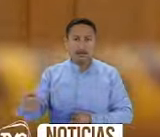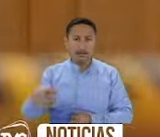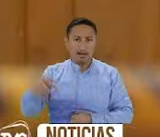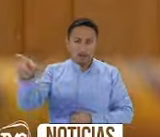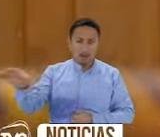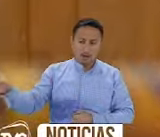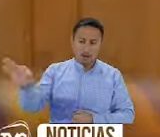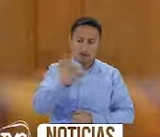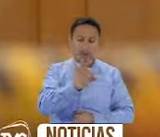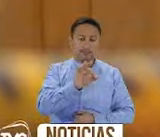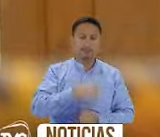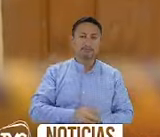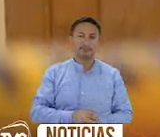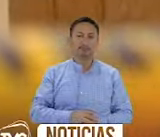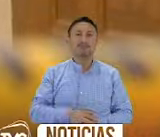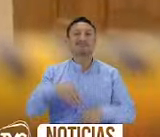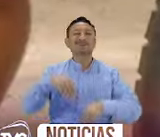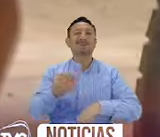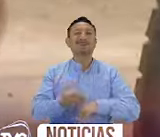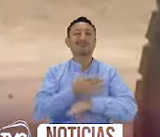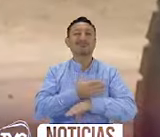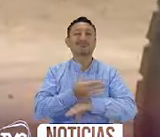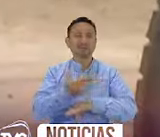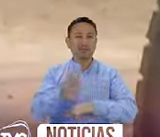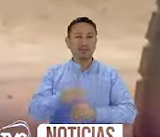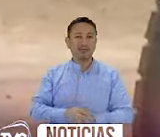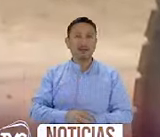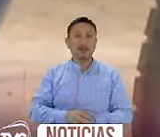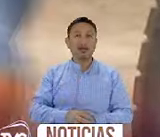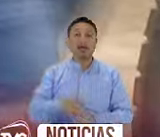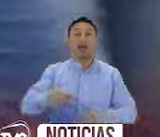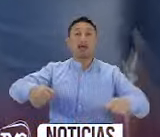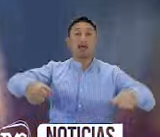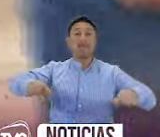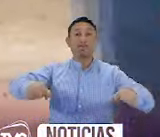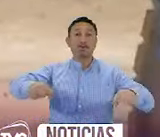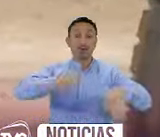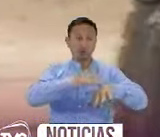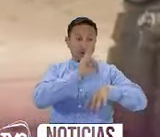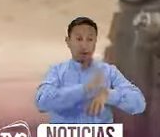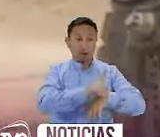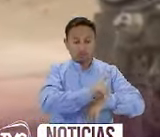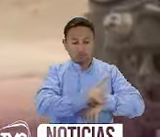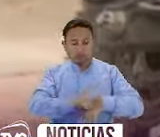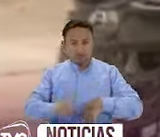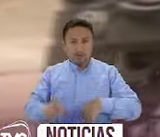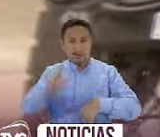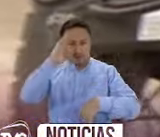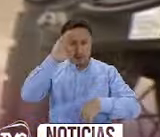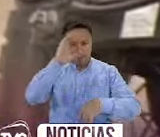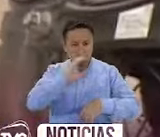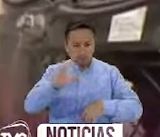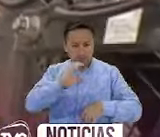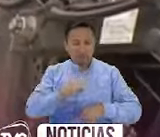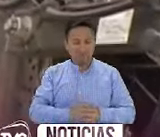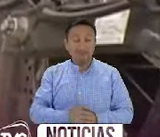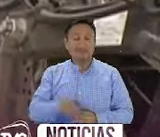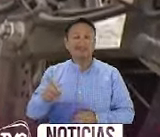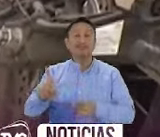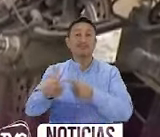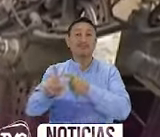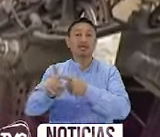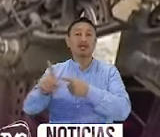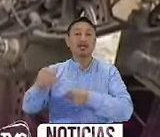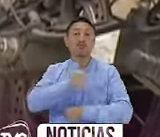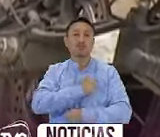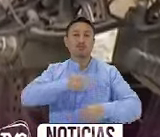sospechoso era seguido la pista tras abandonar la moto en la escena del crimen y de la cual él habría sido el dueño del vehículo,